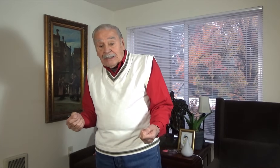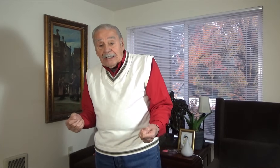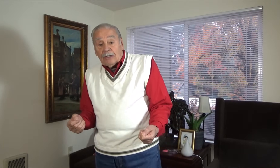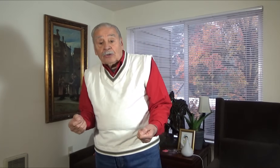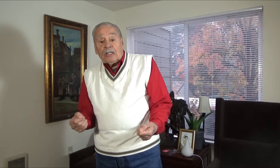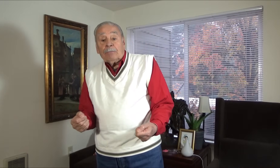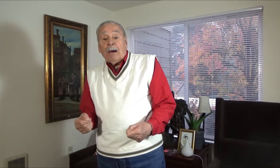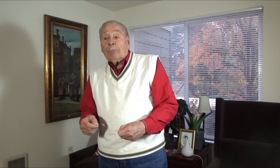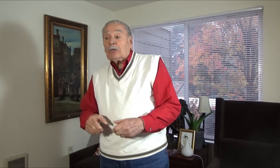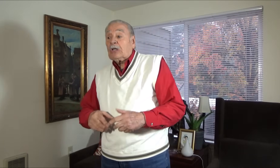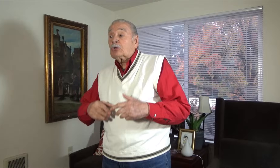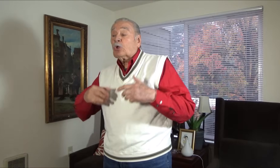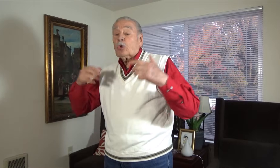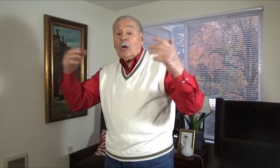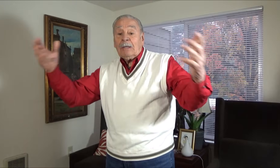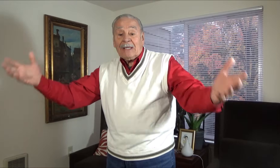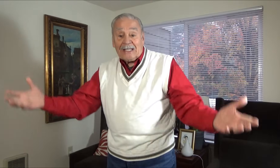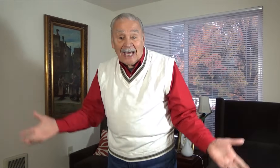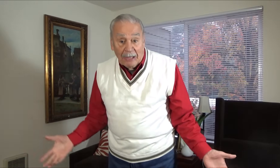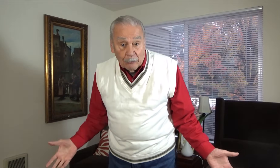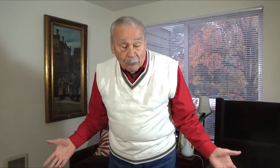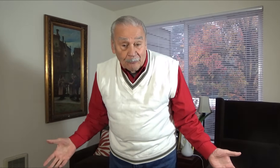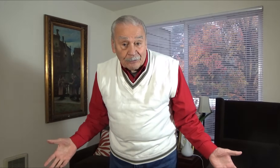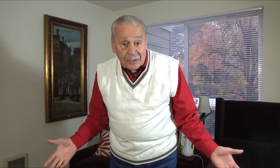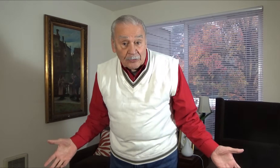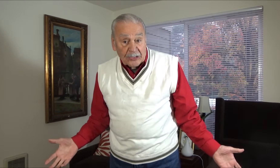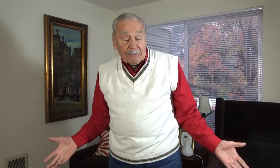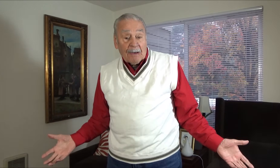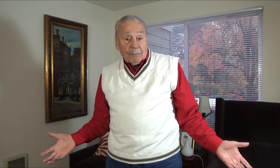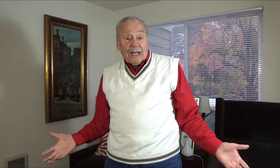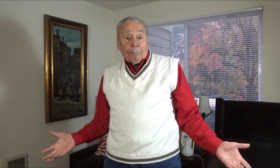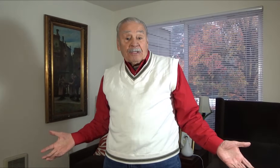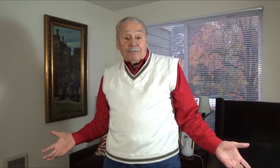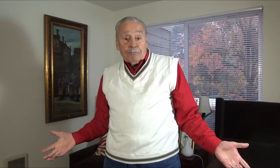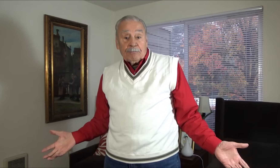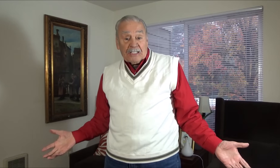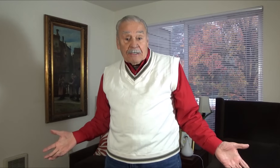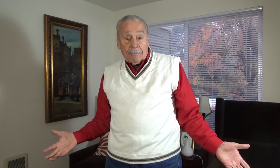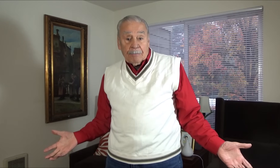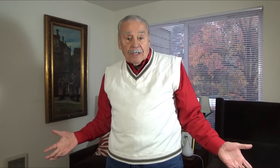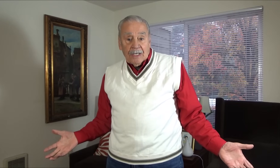en la Argentina donde va a poner todo al mercado, donde